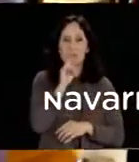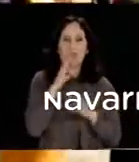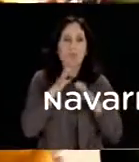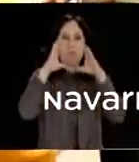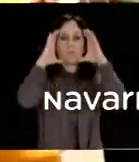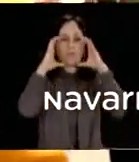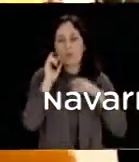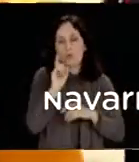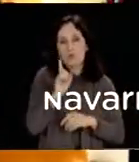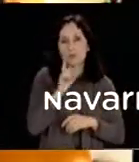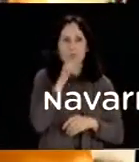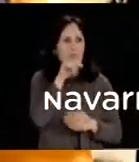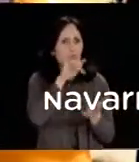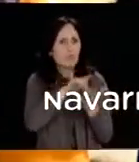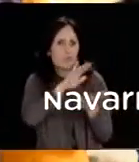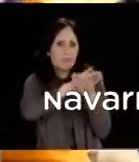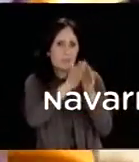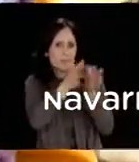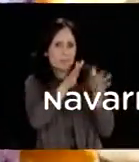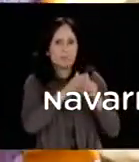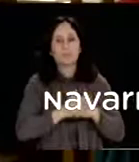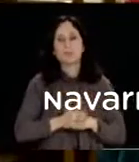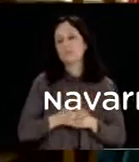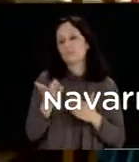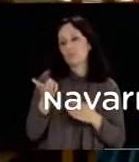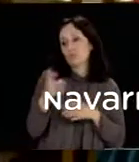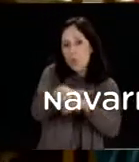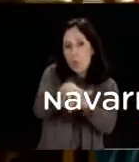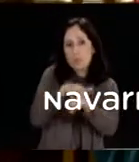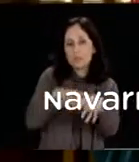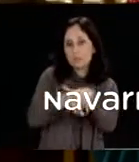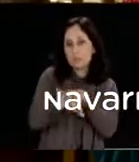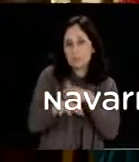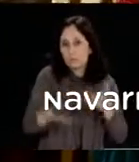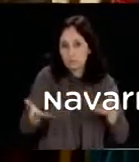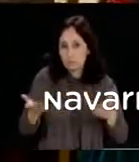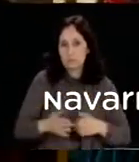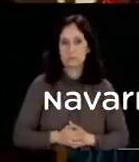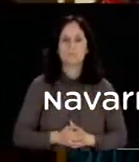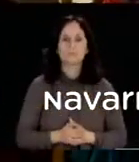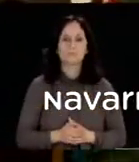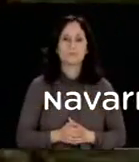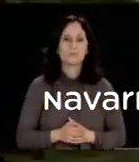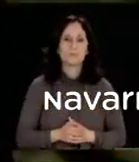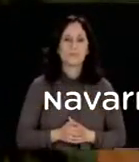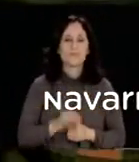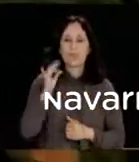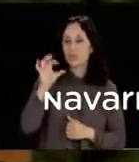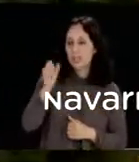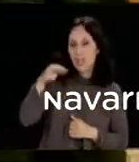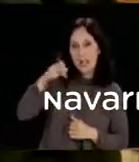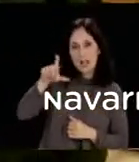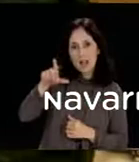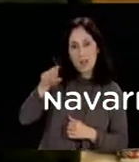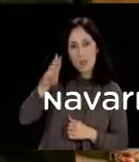careta. Está medio nevando, ¿eh? Bueno, pues el guante te los pones luego encima de los guantes, que eso se puede. José Ángel Puy, ¿qué tal? Buenas tardes.